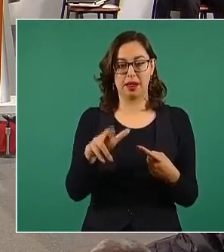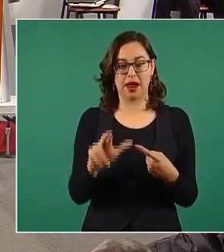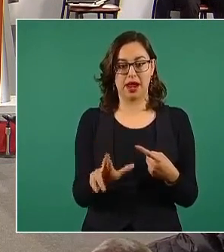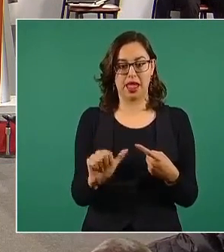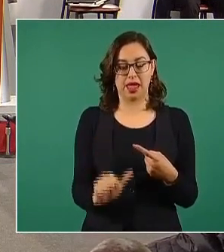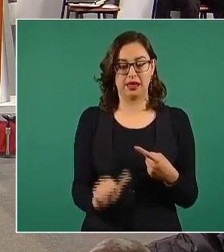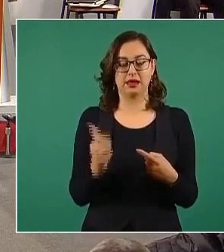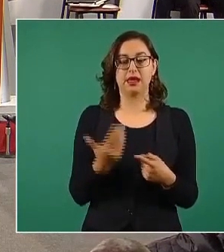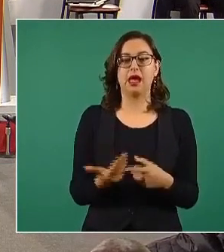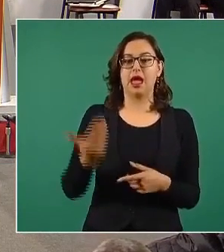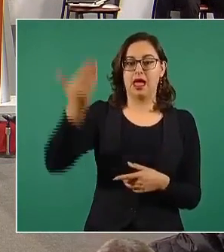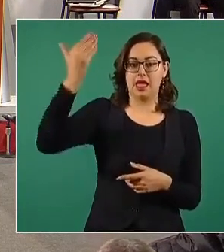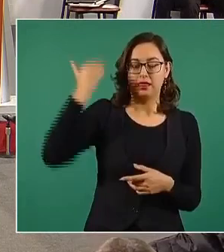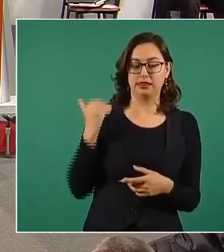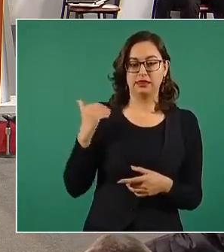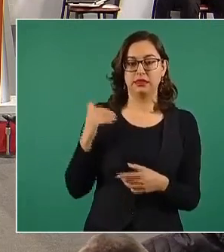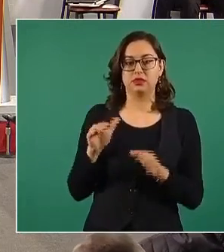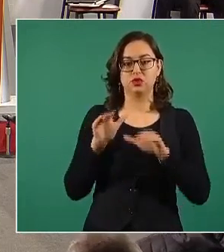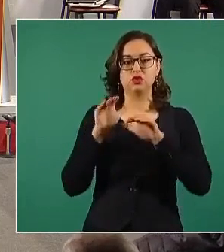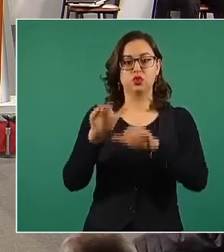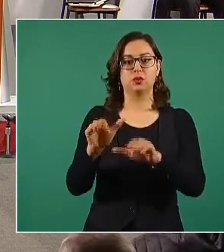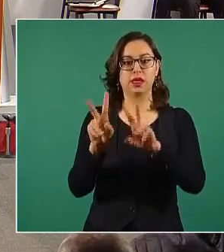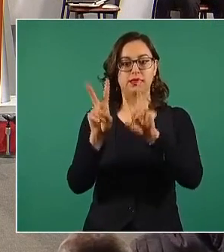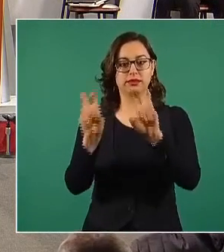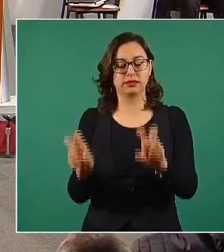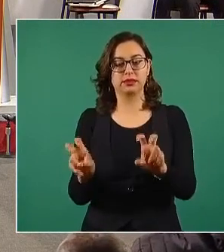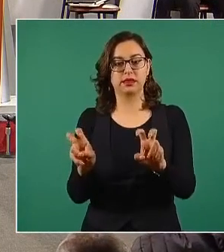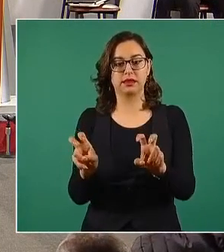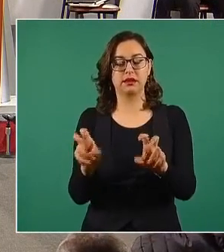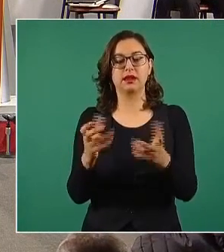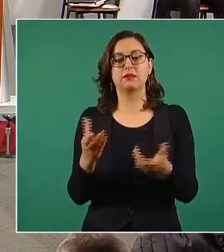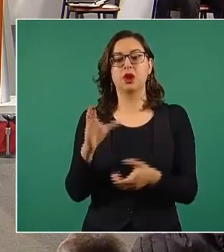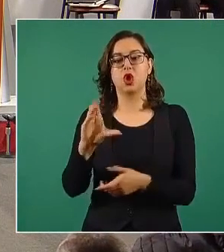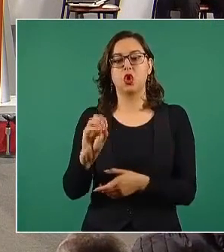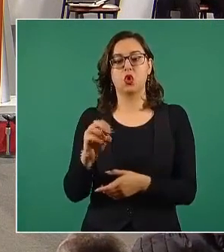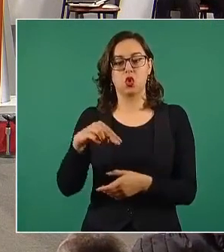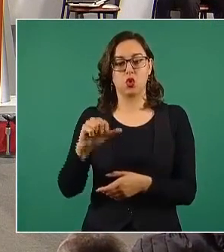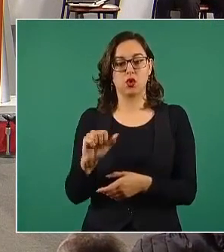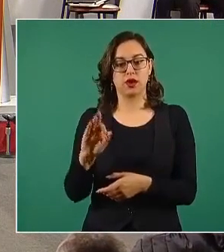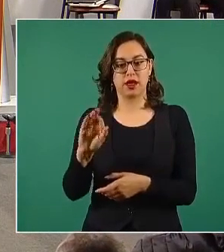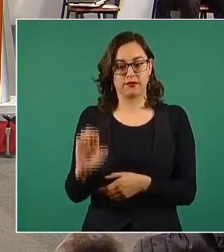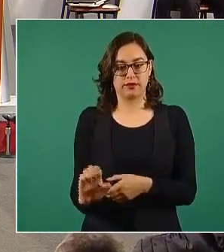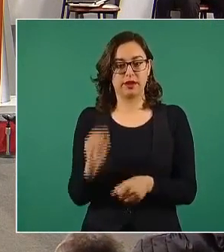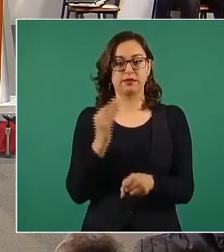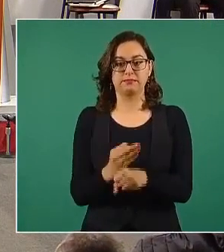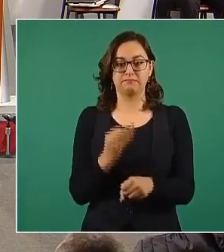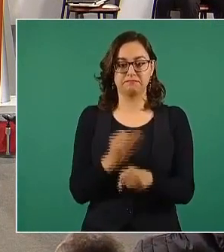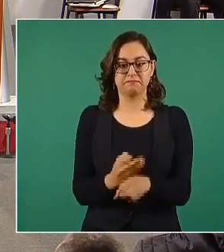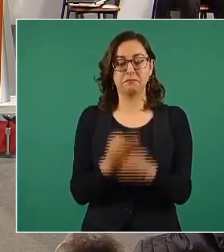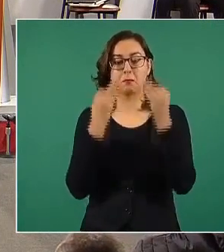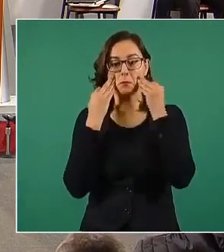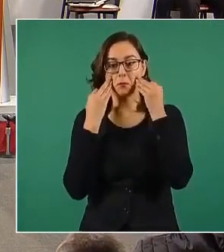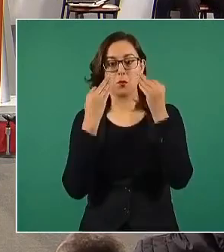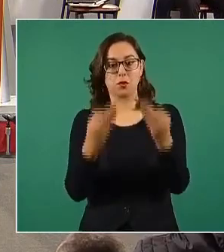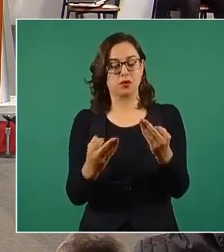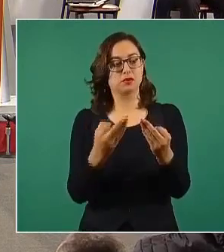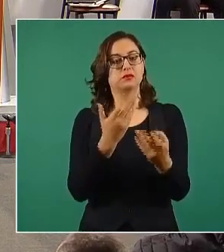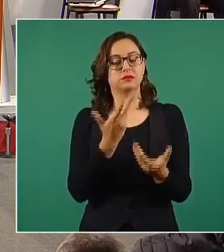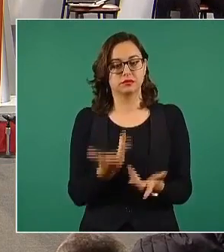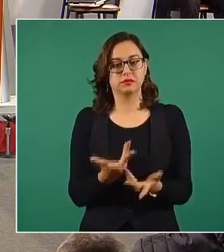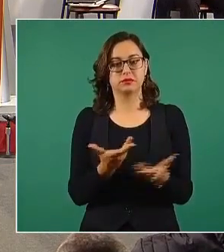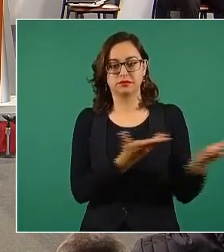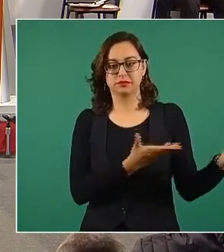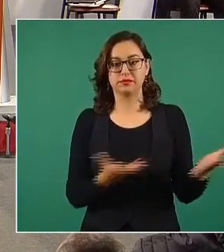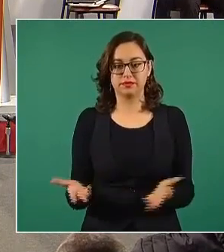por ahí comentaban algo relacionado precisamente con CONAFE, y que es una muestra, que ahorita escucharlo es un placer.